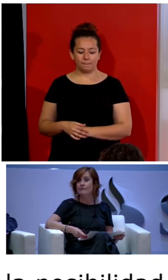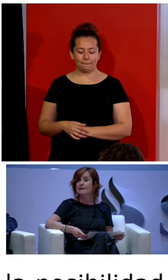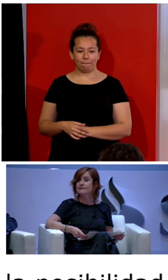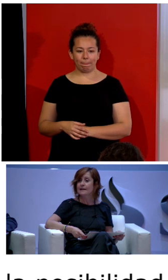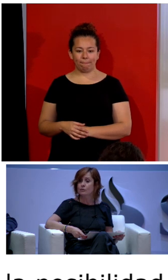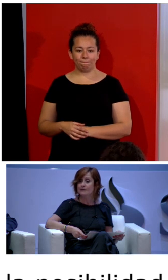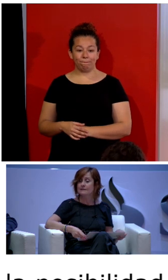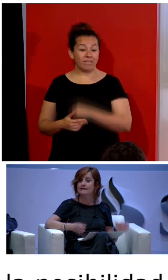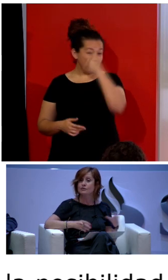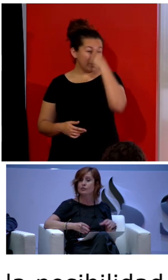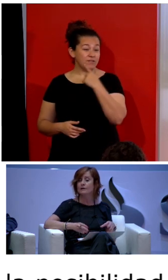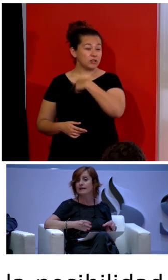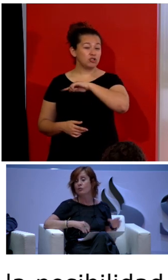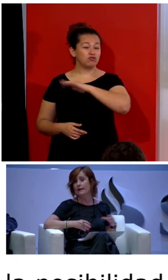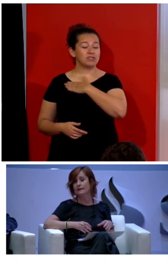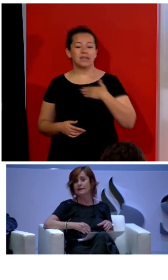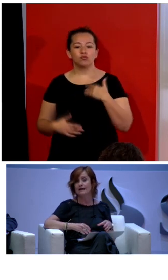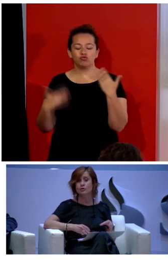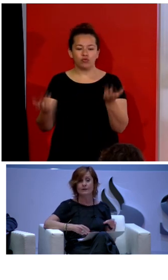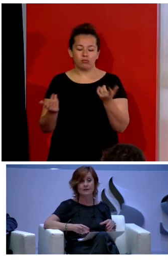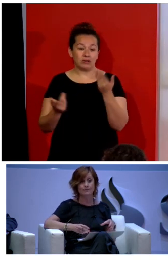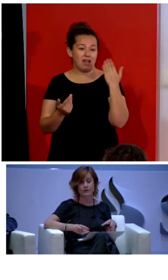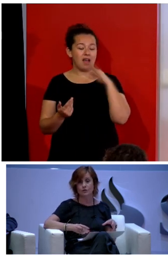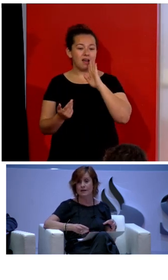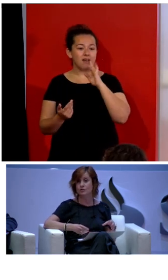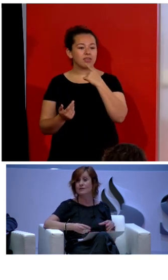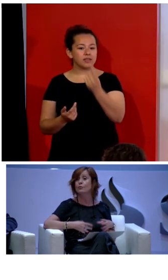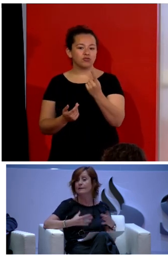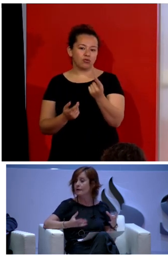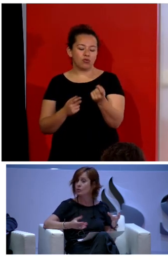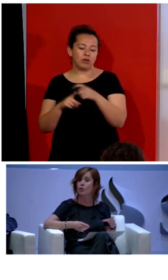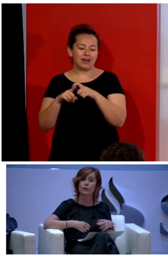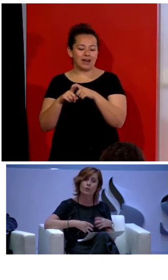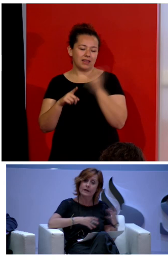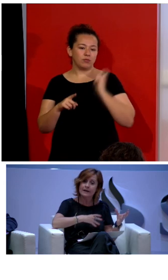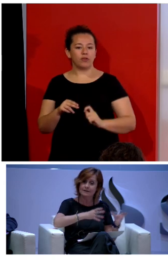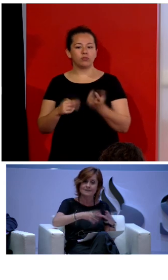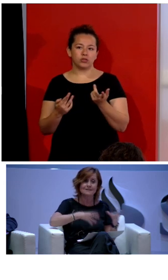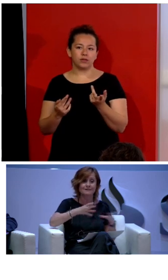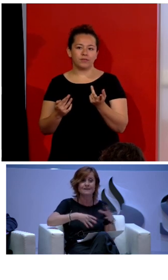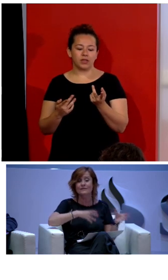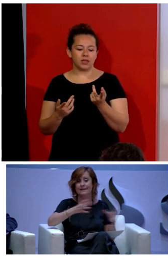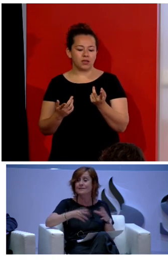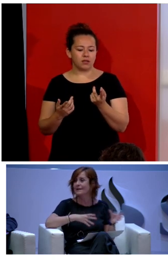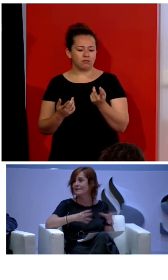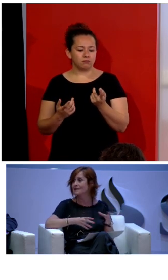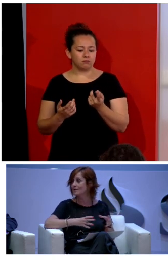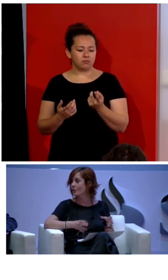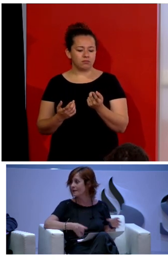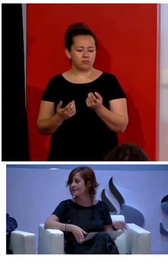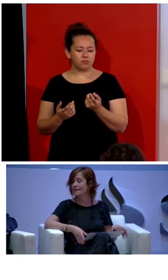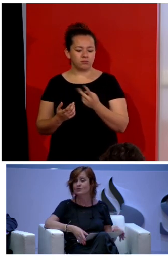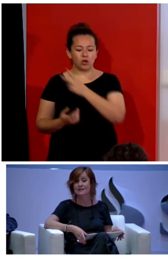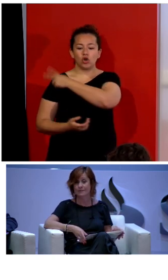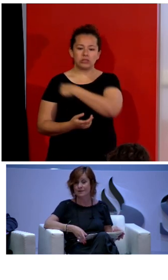¿Qué perfiles tenemos? Antes se ha dicho que con carácter general los perfiles profesionales son de subalterno o de ujier, que es estas diferentes